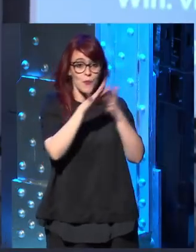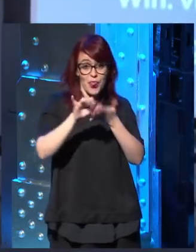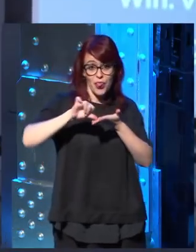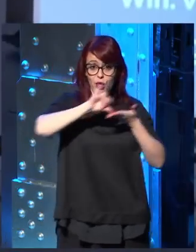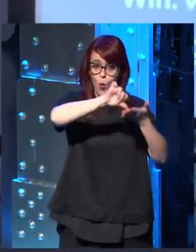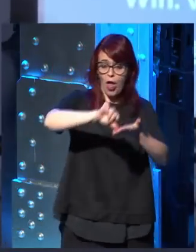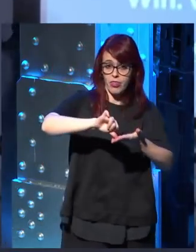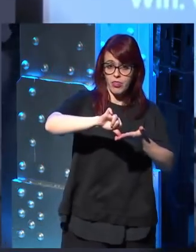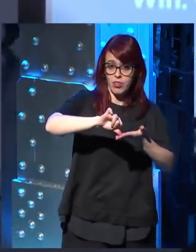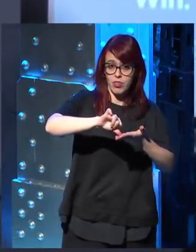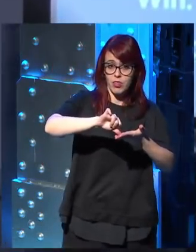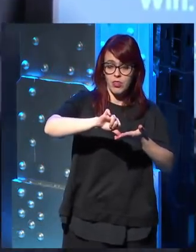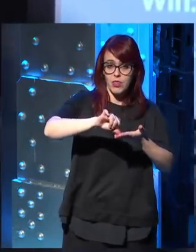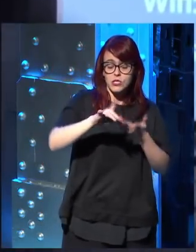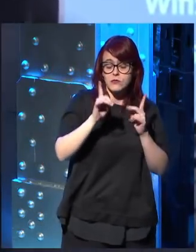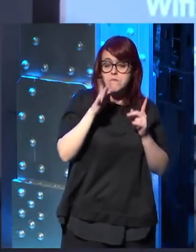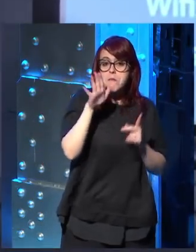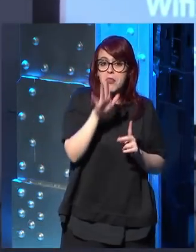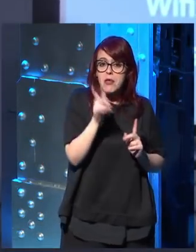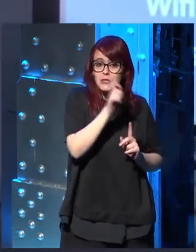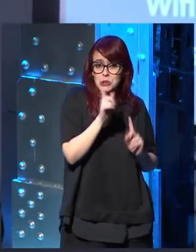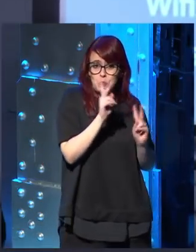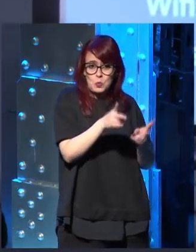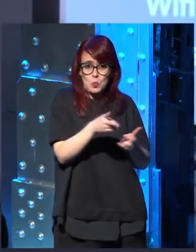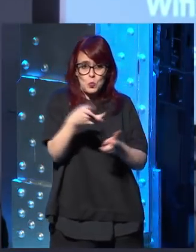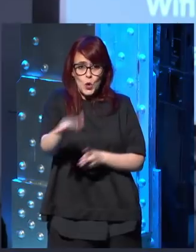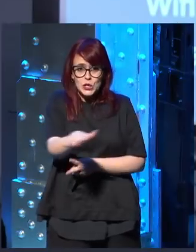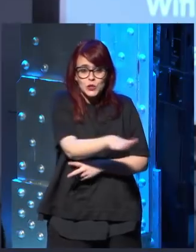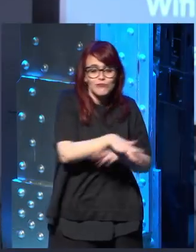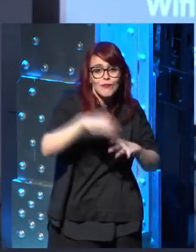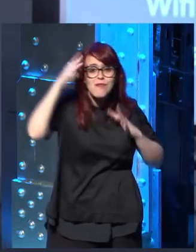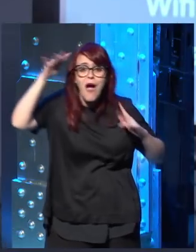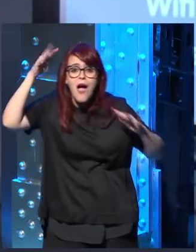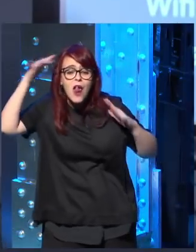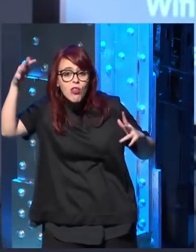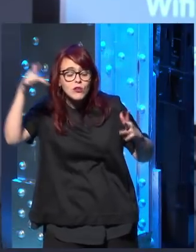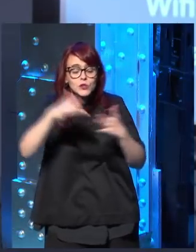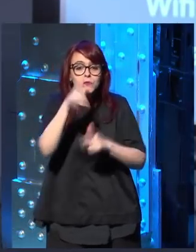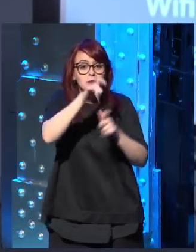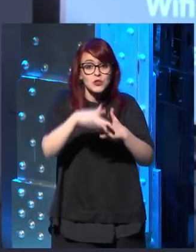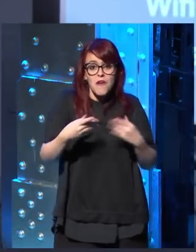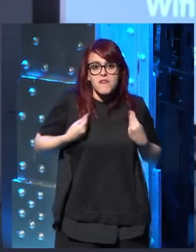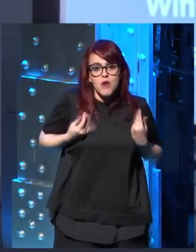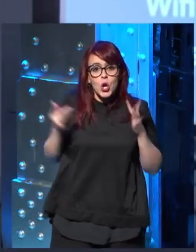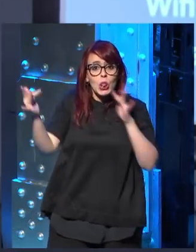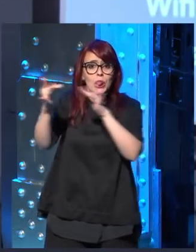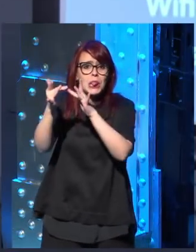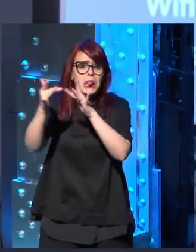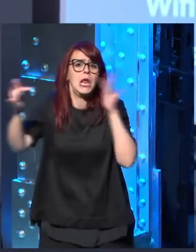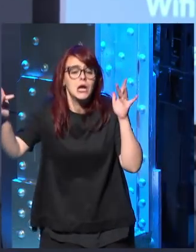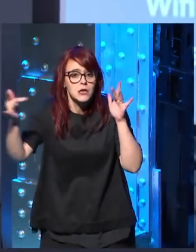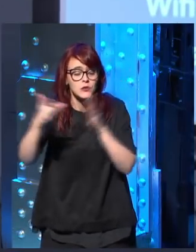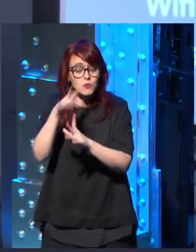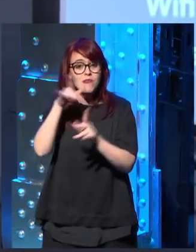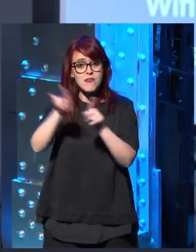ciudad eran con los muertos, con los ausentes, con los imaginados, rara vez con los vivos, con los que se movían